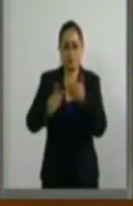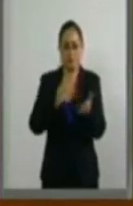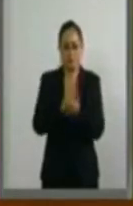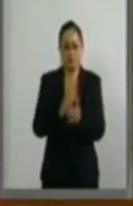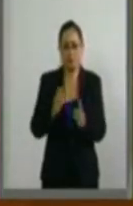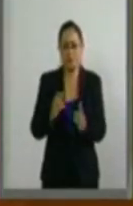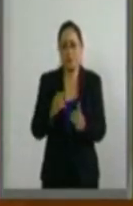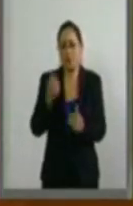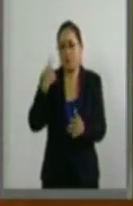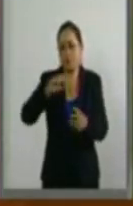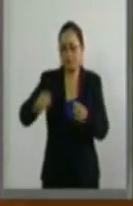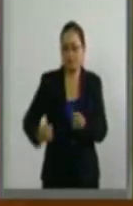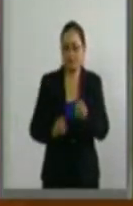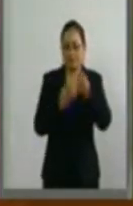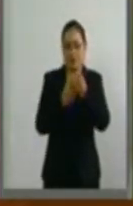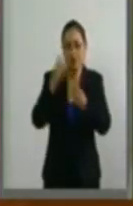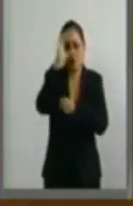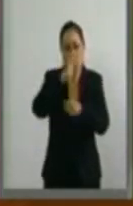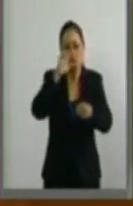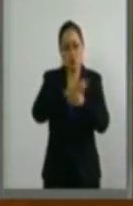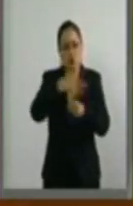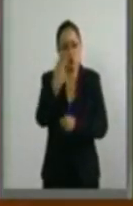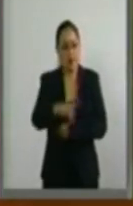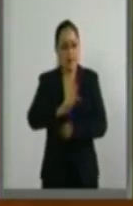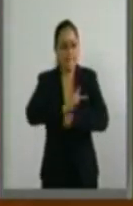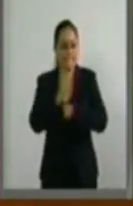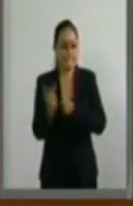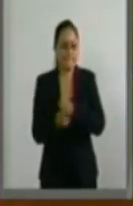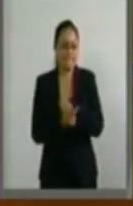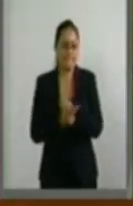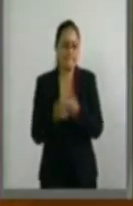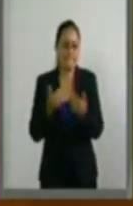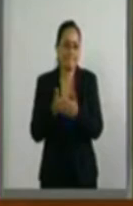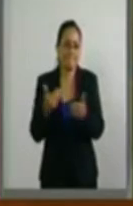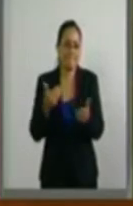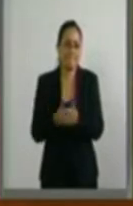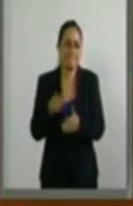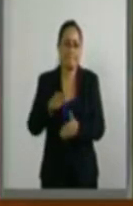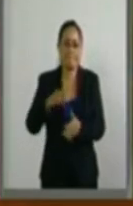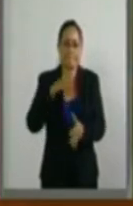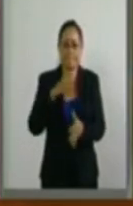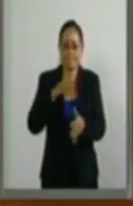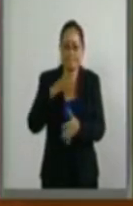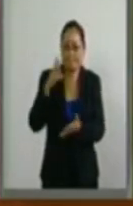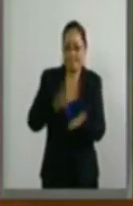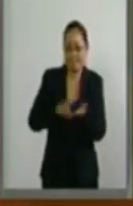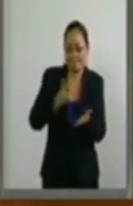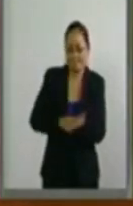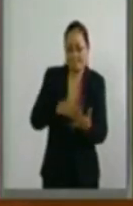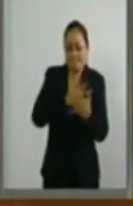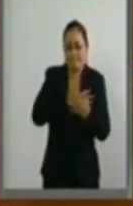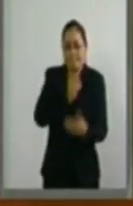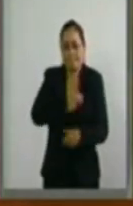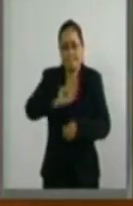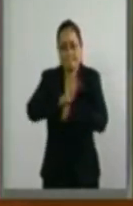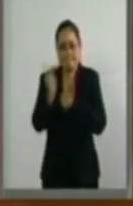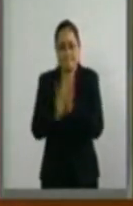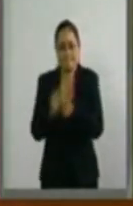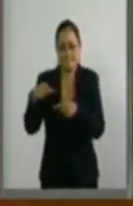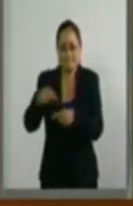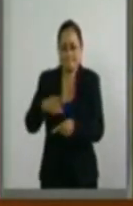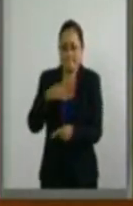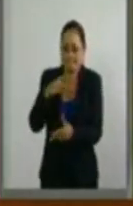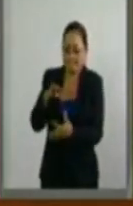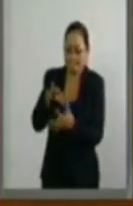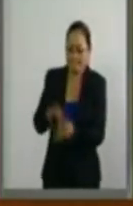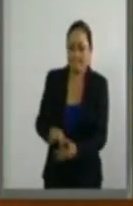que fortalezca la cultura nacional, nuestra mexicanidad y sentido de pertenencia, en un